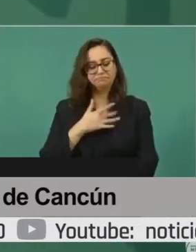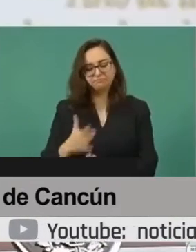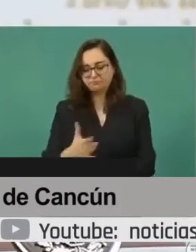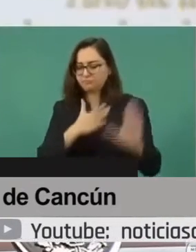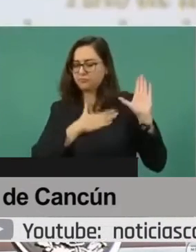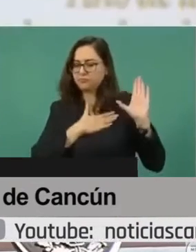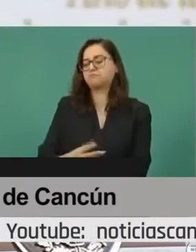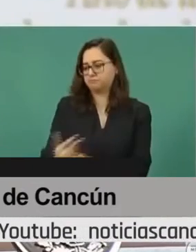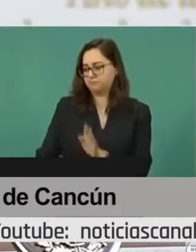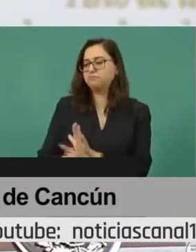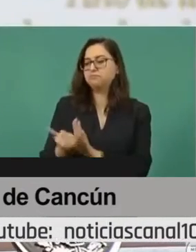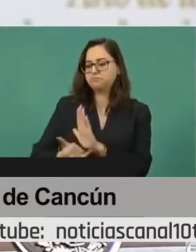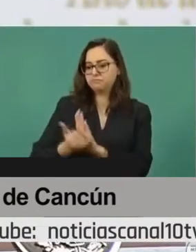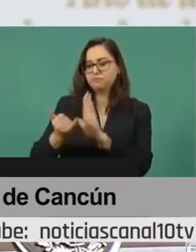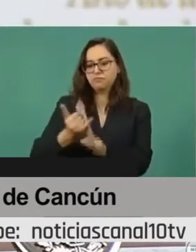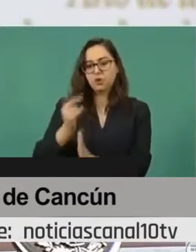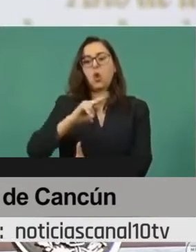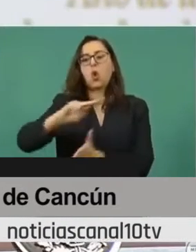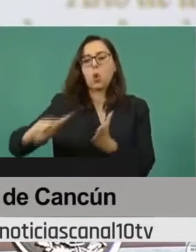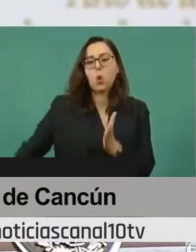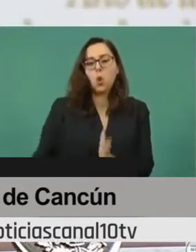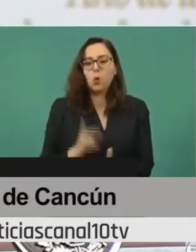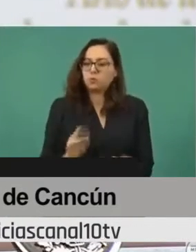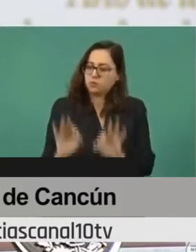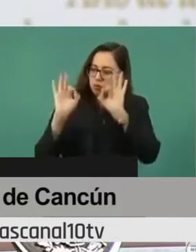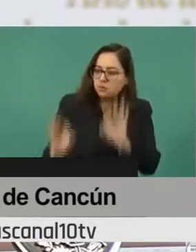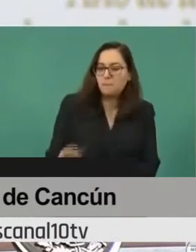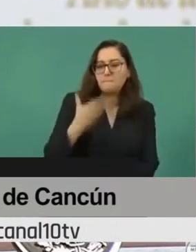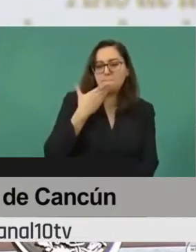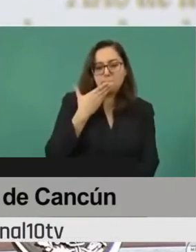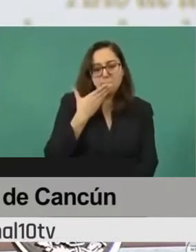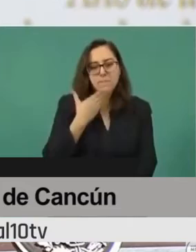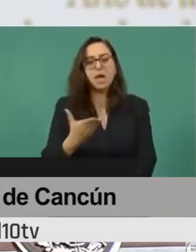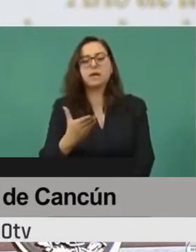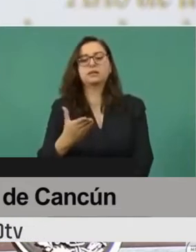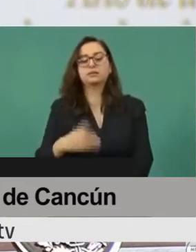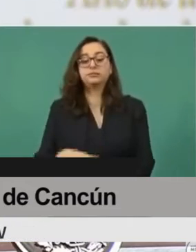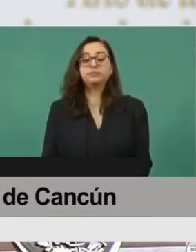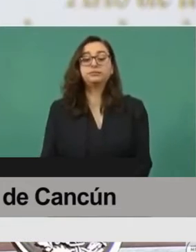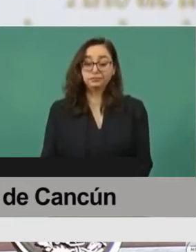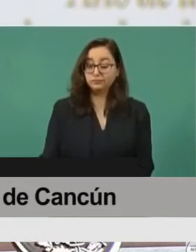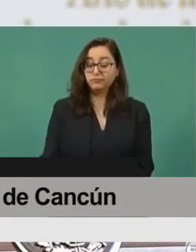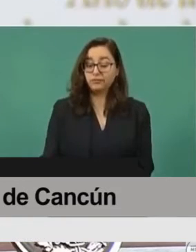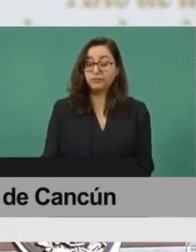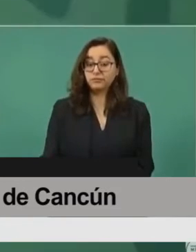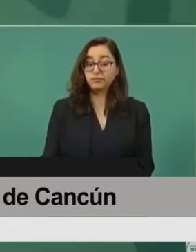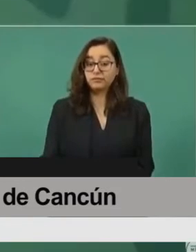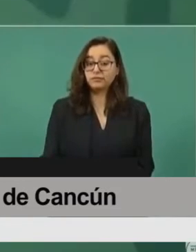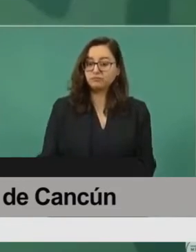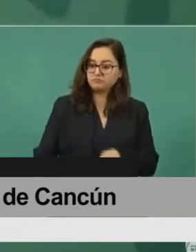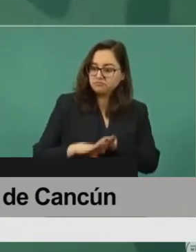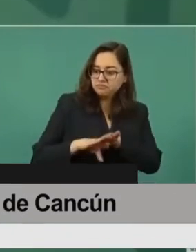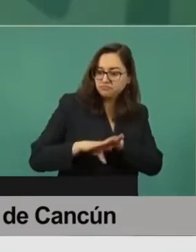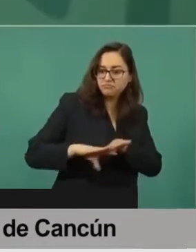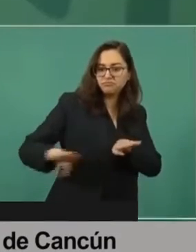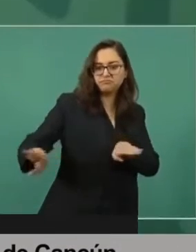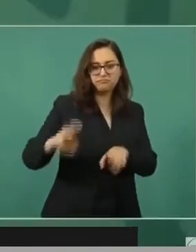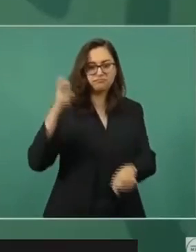de rehacerla. Y va a ser, en efecto, con